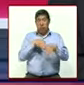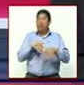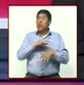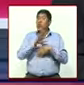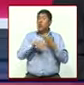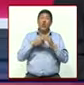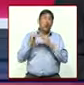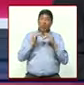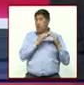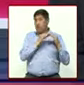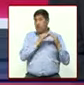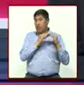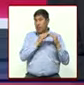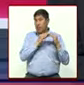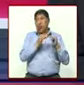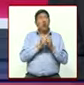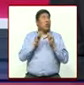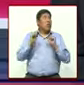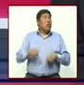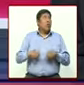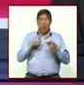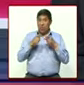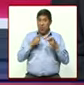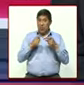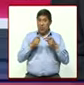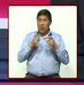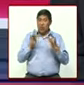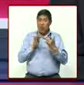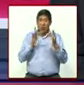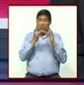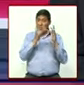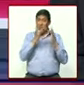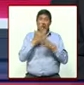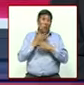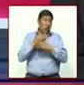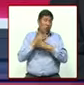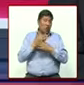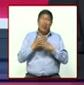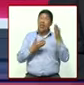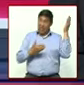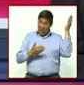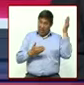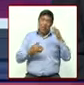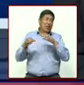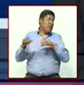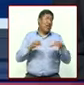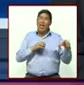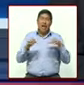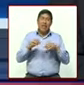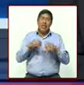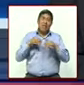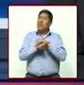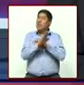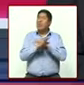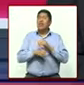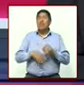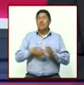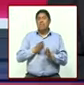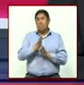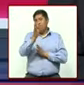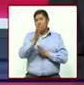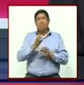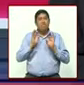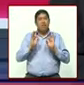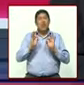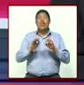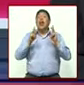contaminación en las ciudades. Con la posibilidad de operar en una red de transporte compartido, el Cybercab está diseñado para ser accesible y eficiente,